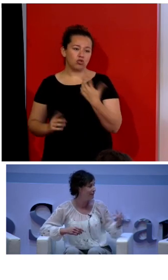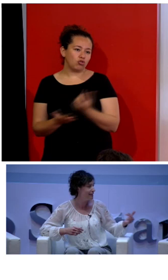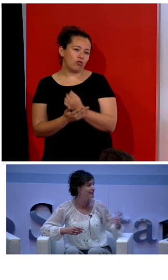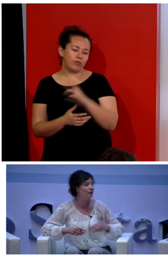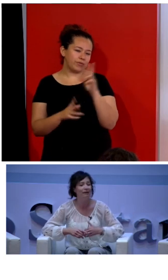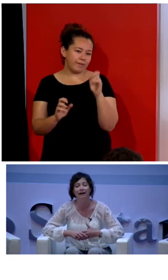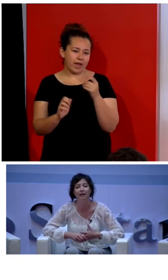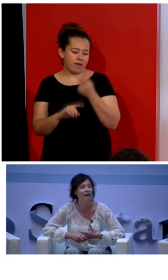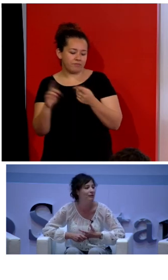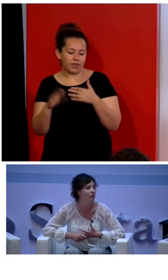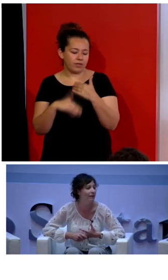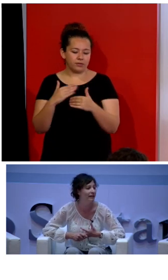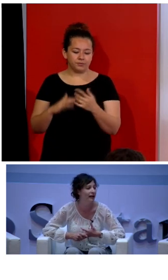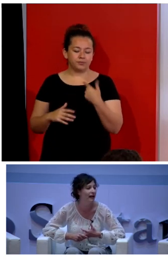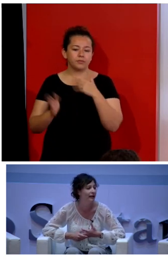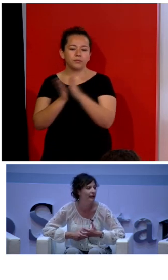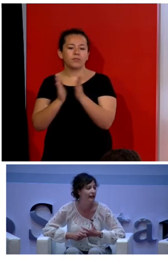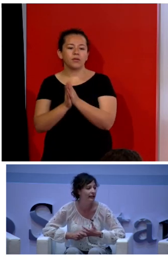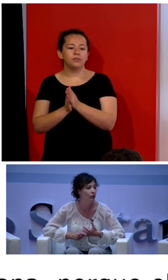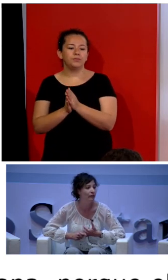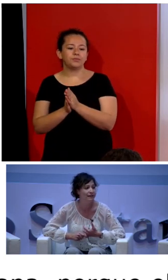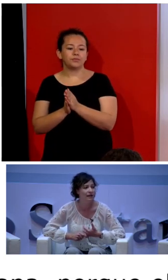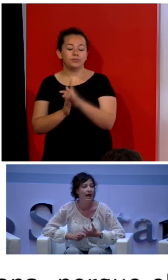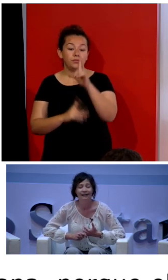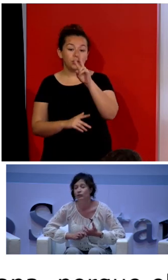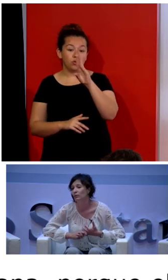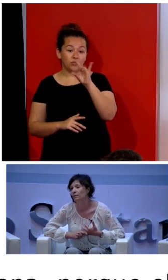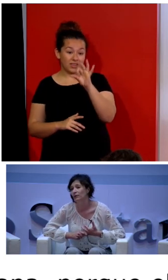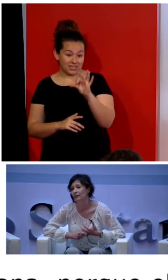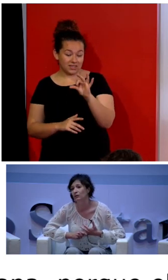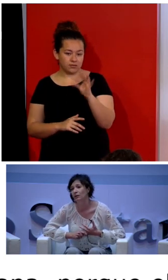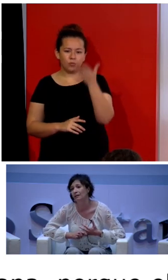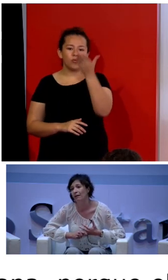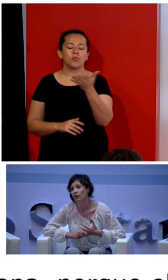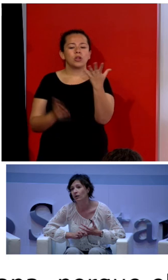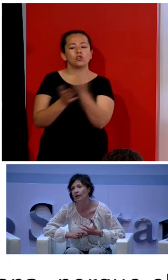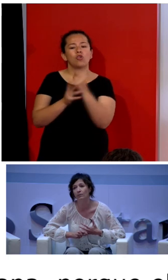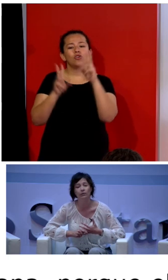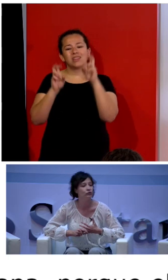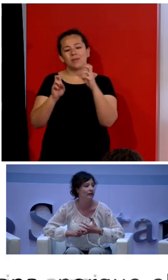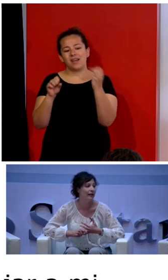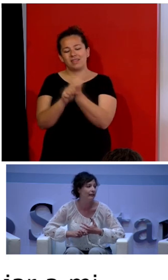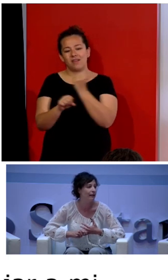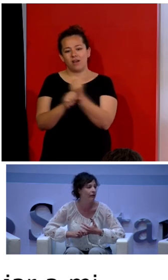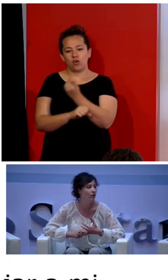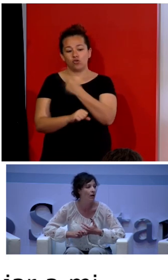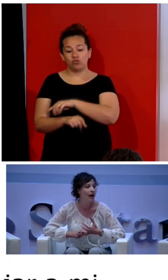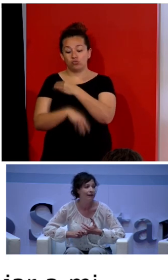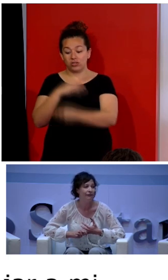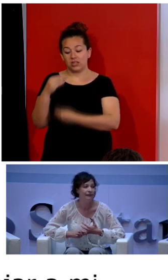entre medias se lo voy a dejar a mi compañera Lourdes, ha sido muy importante todo el trabajo que hemos